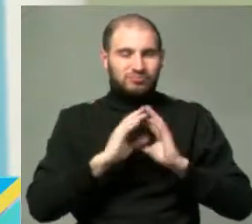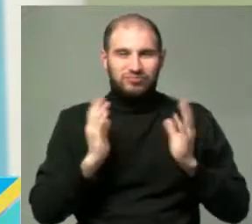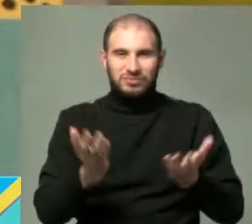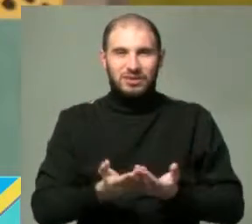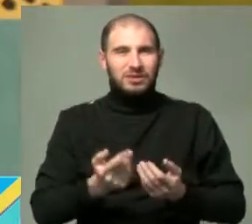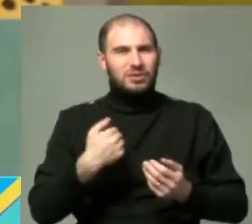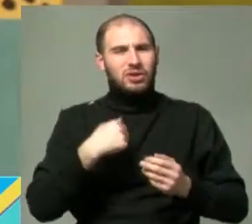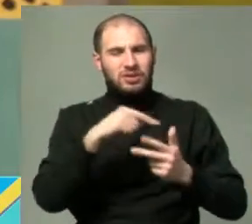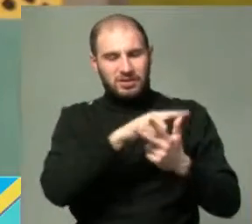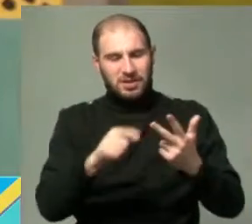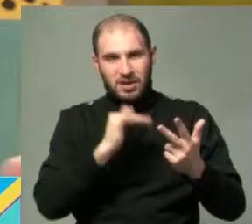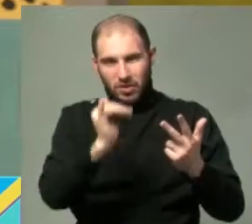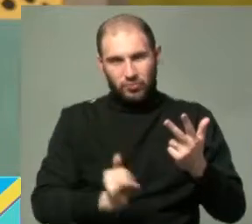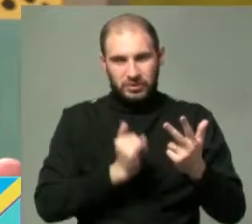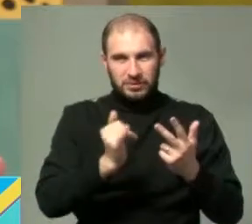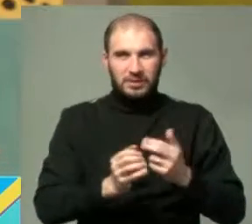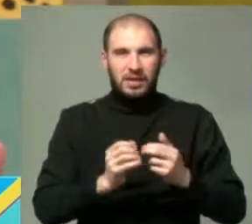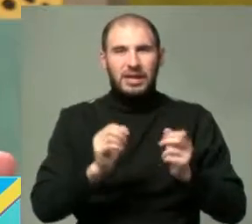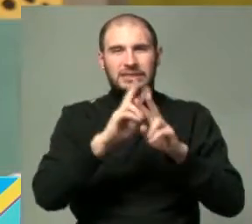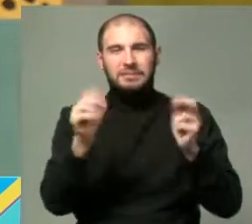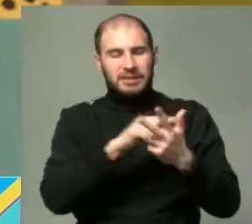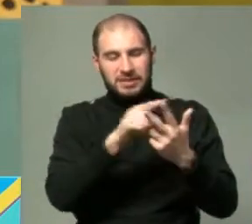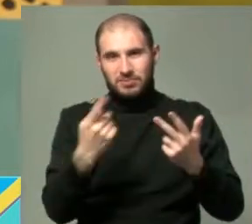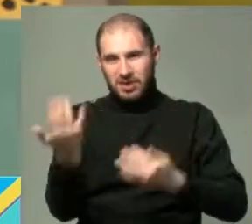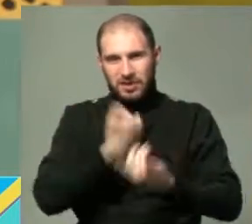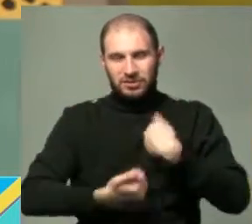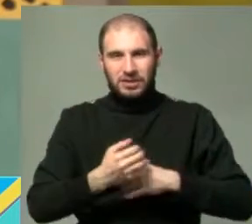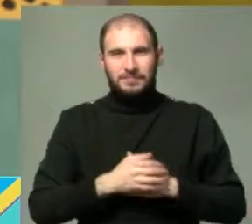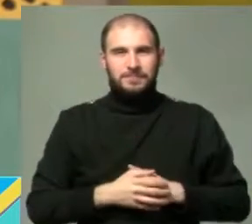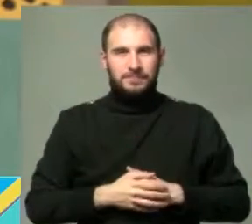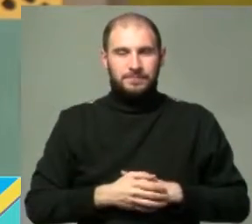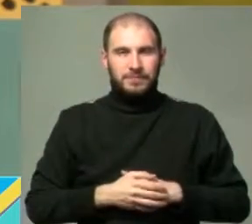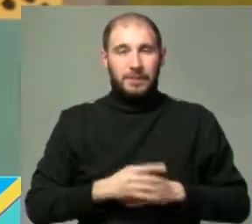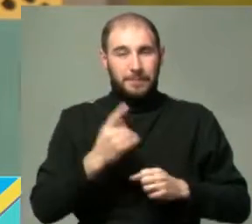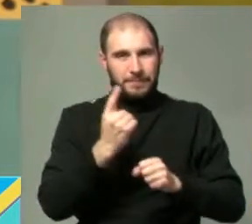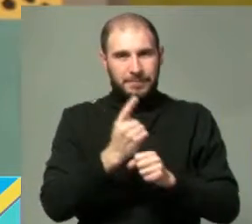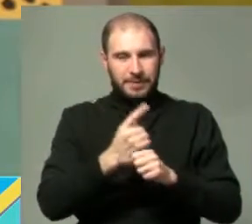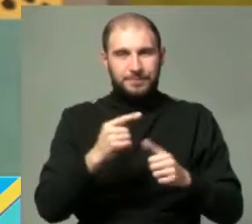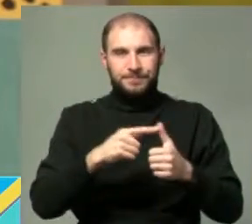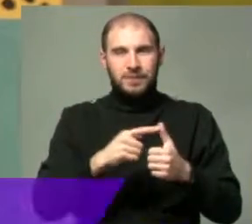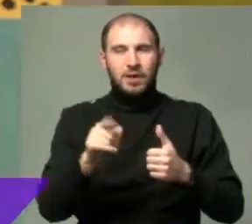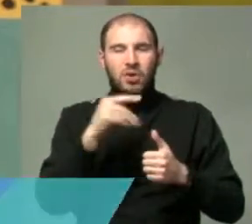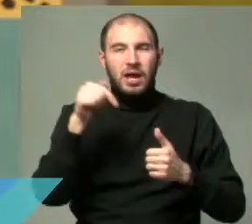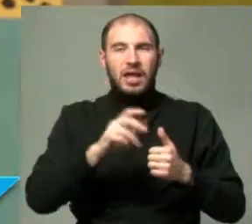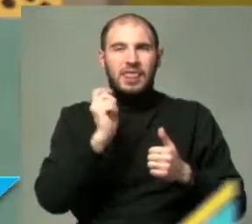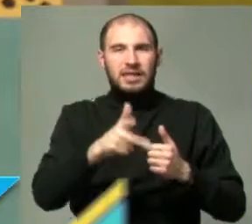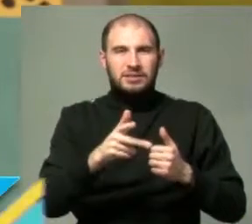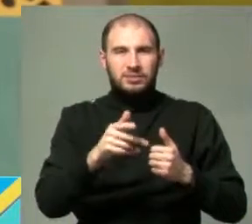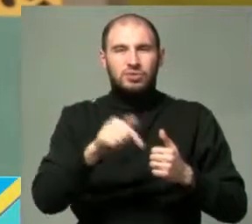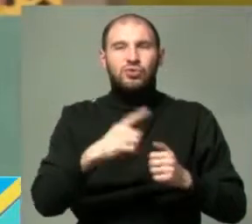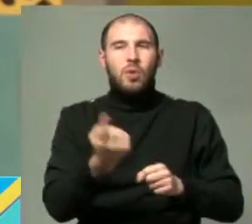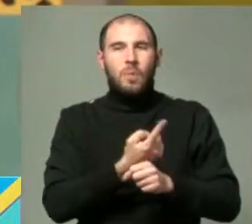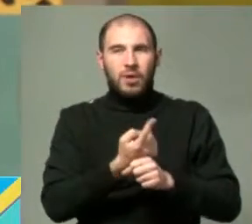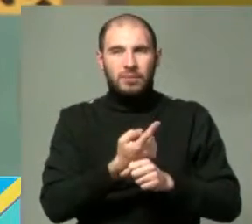quiero señalar tres cositas en los tres temas que vos señalabas que Alejandro decía. Primero, no hemos dicho acá, y no